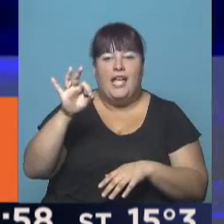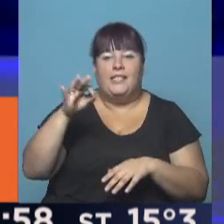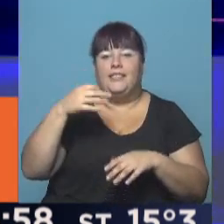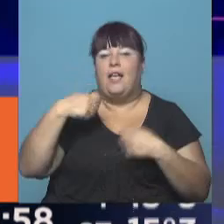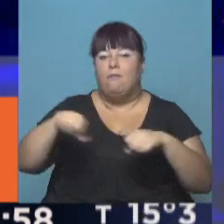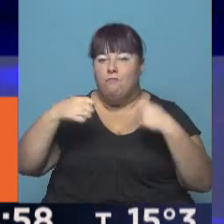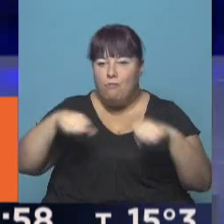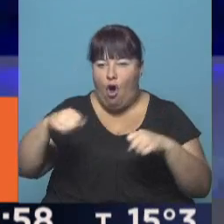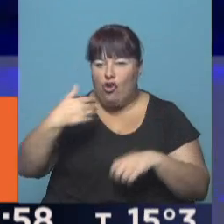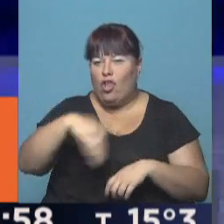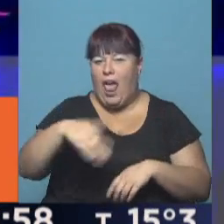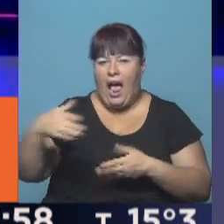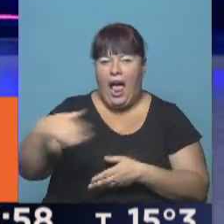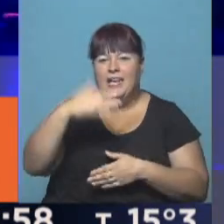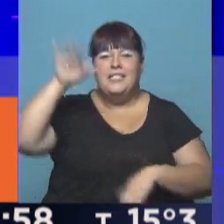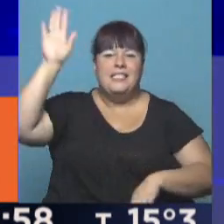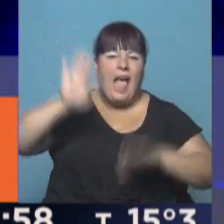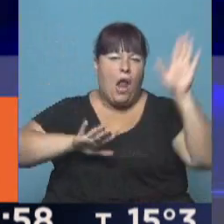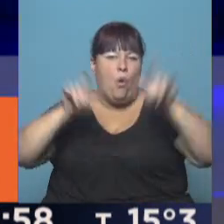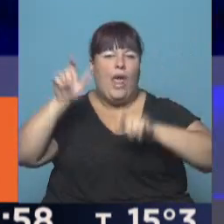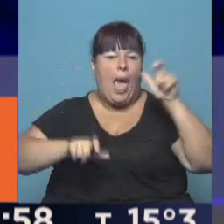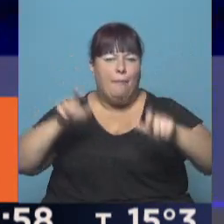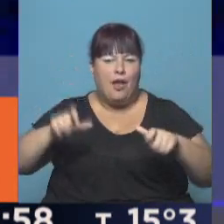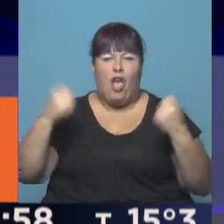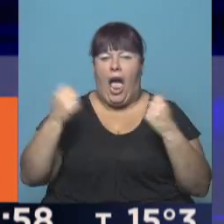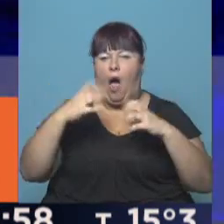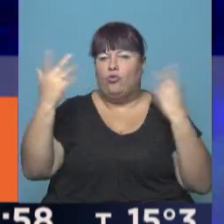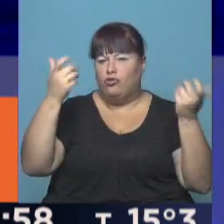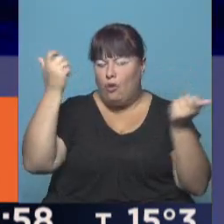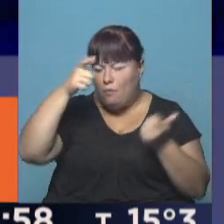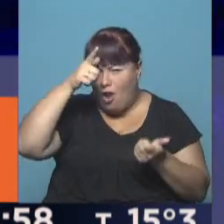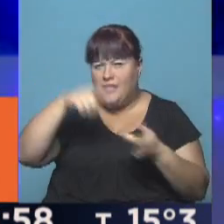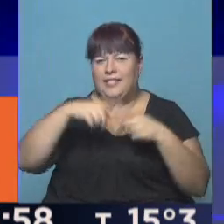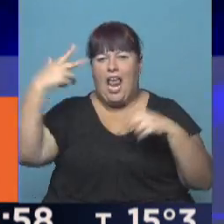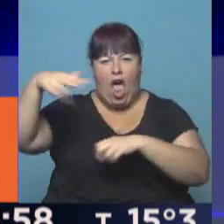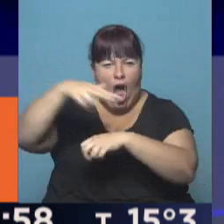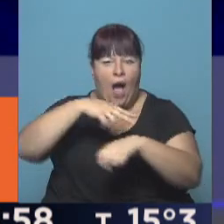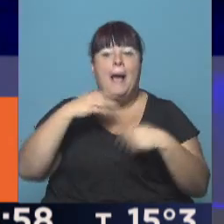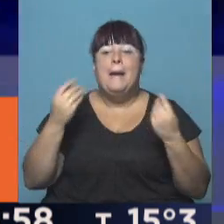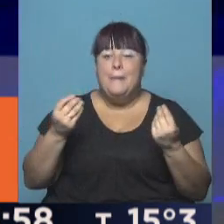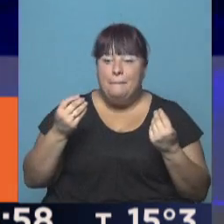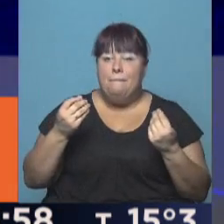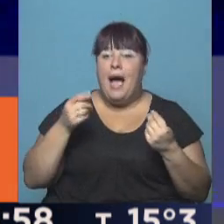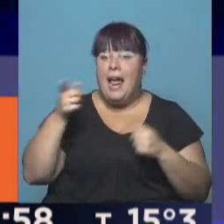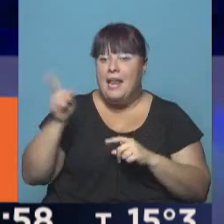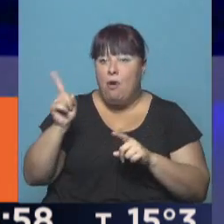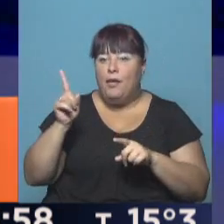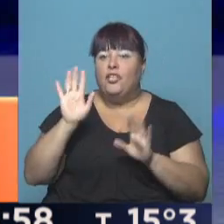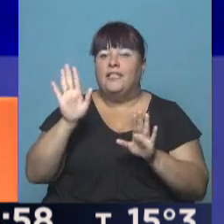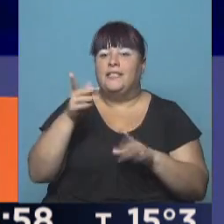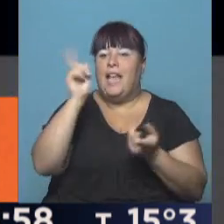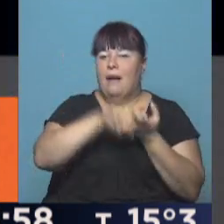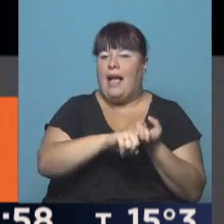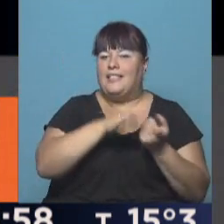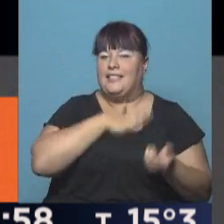Harley Davidson por las calles, saludando a la gente con coches patrulla, con helicópteros, para que él mientras tanto estuviera